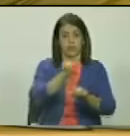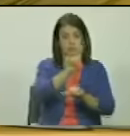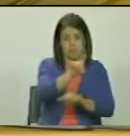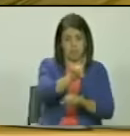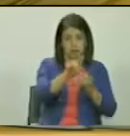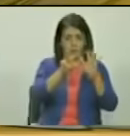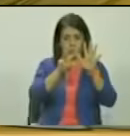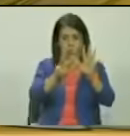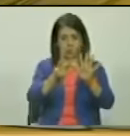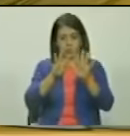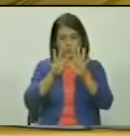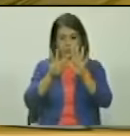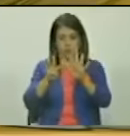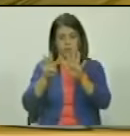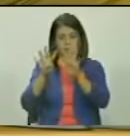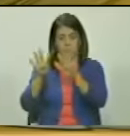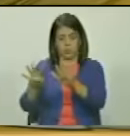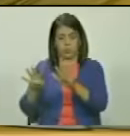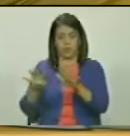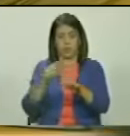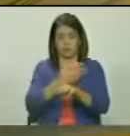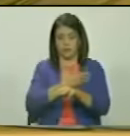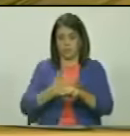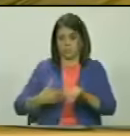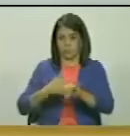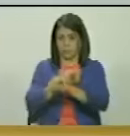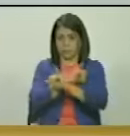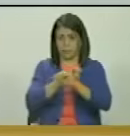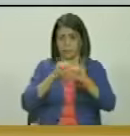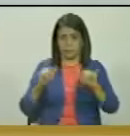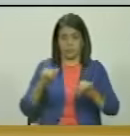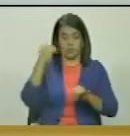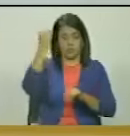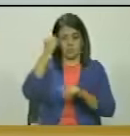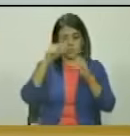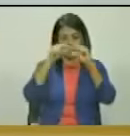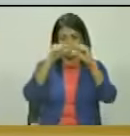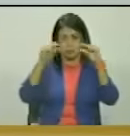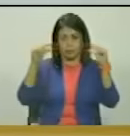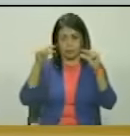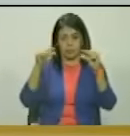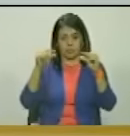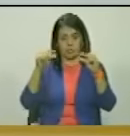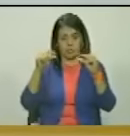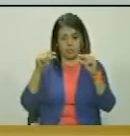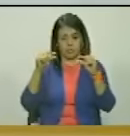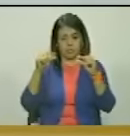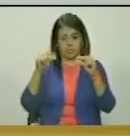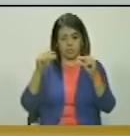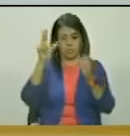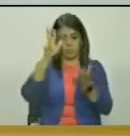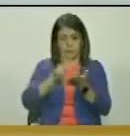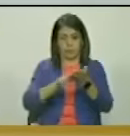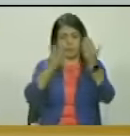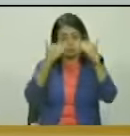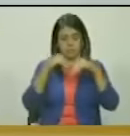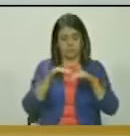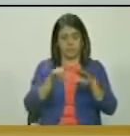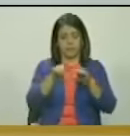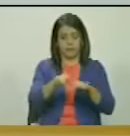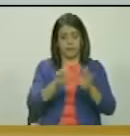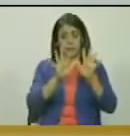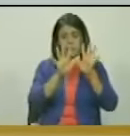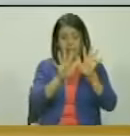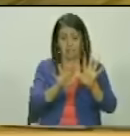1899 es todo ciudadano presidente en consideración el epígrafe aprobado siguiente